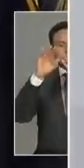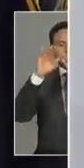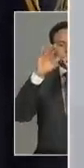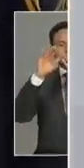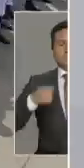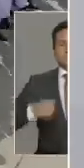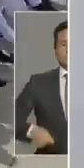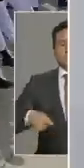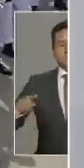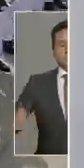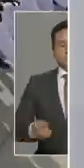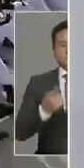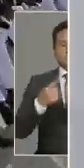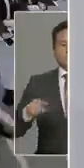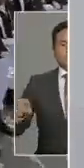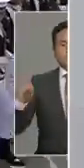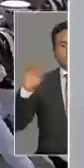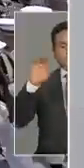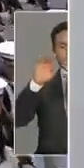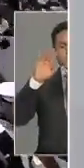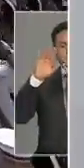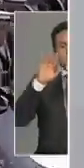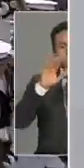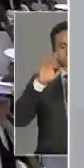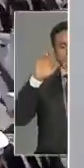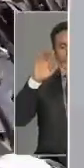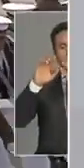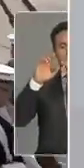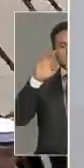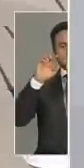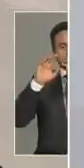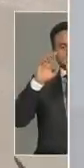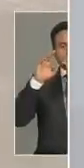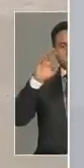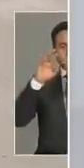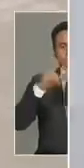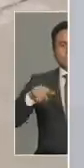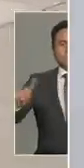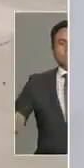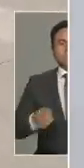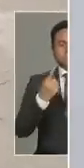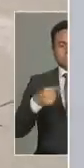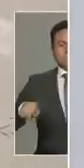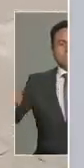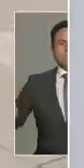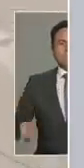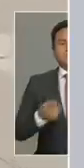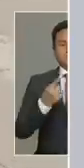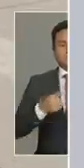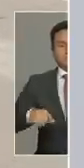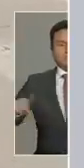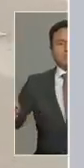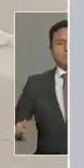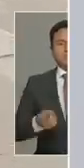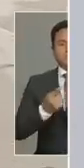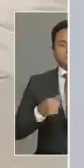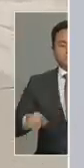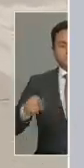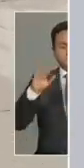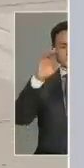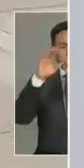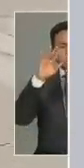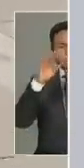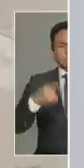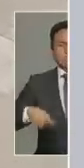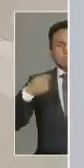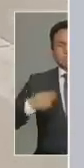Biden, por ejemplo, como un poco como para tantear el terreno tras lo sucedido con uno de sus aliados acá en nuestro país, como es Israel, con esta polémica por